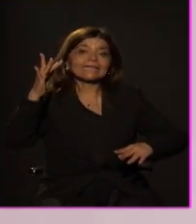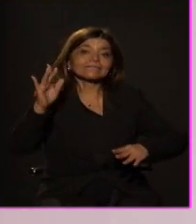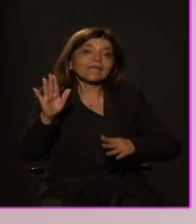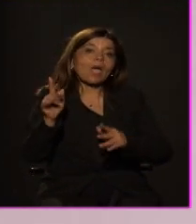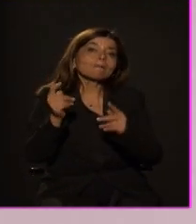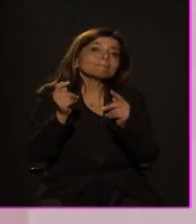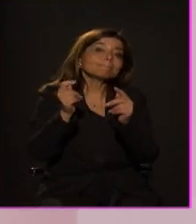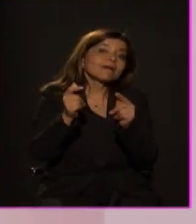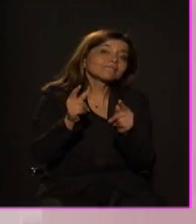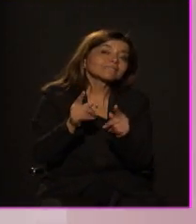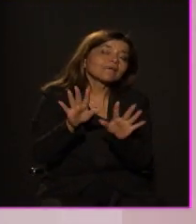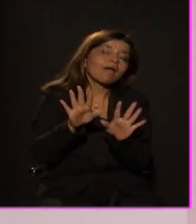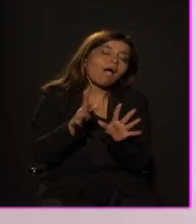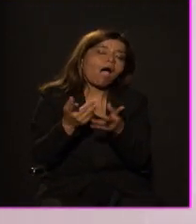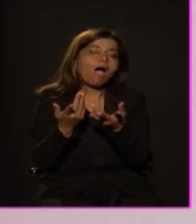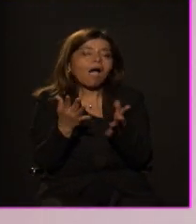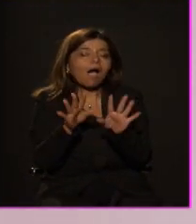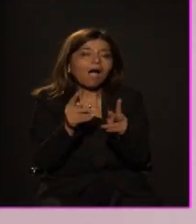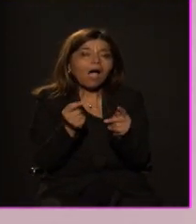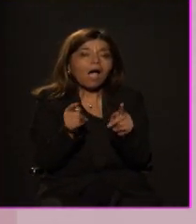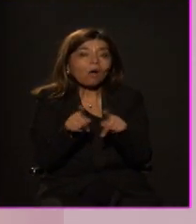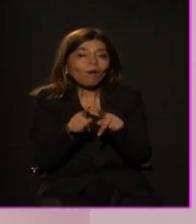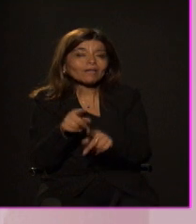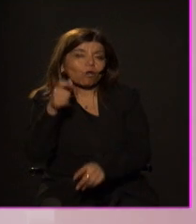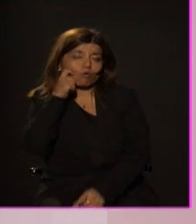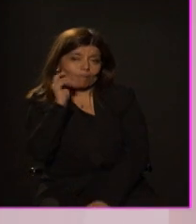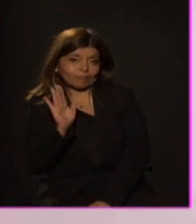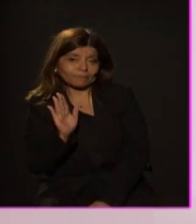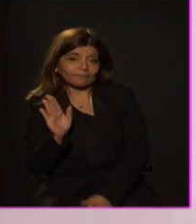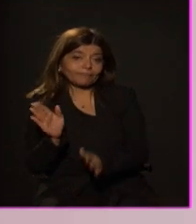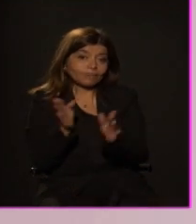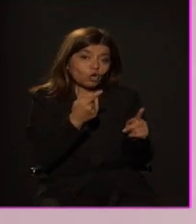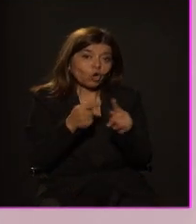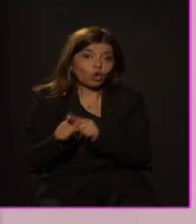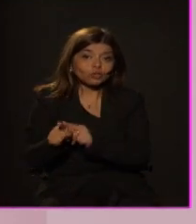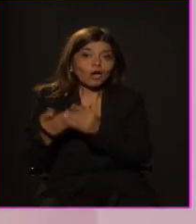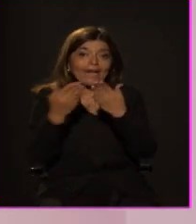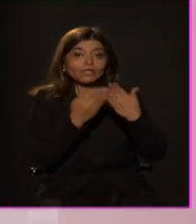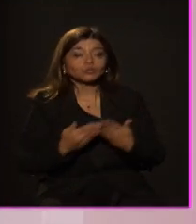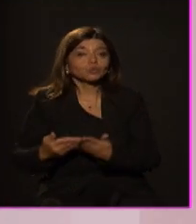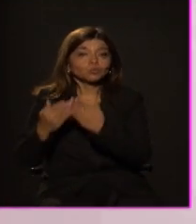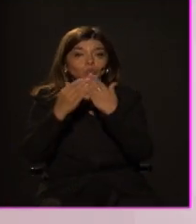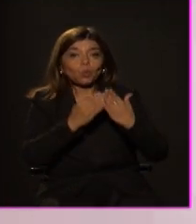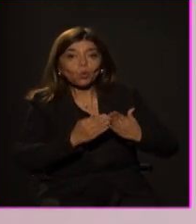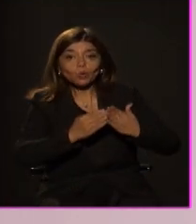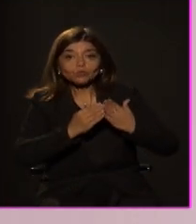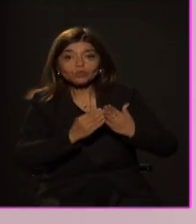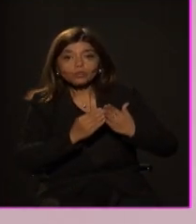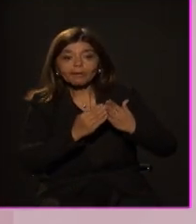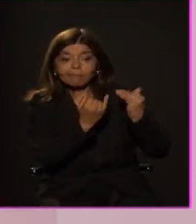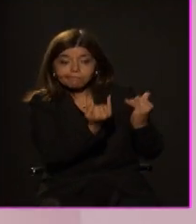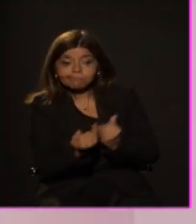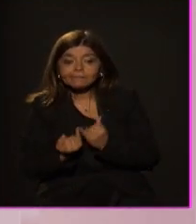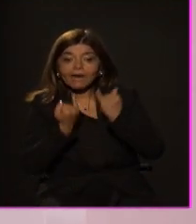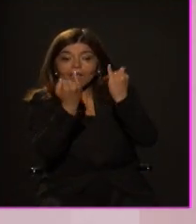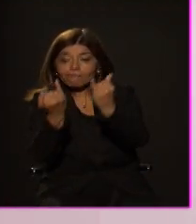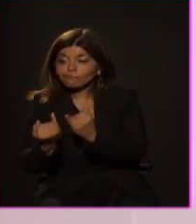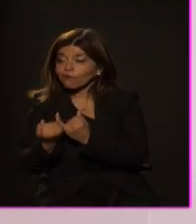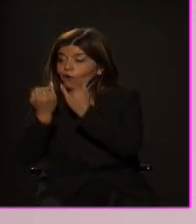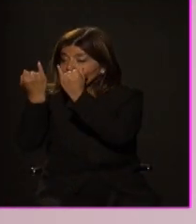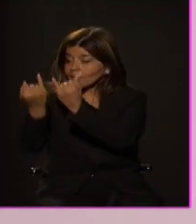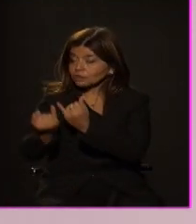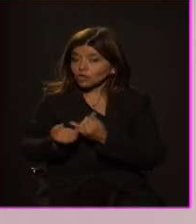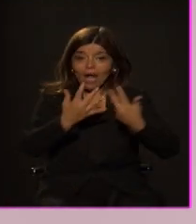humano. Pero otra más reciente dice, es el estudio de agentes inteligentes que reciben información del entorno y toman